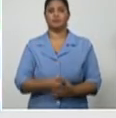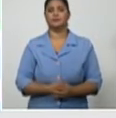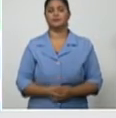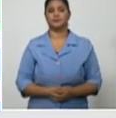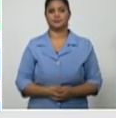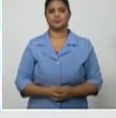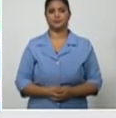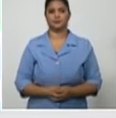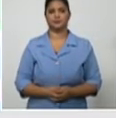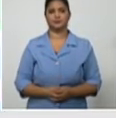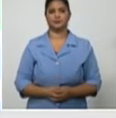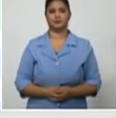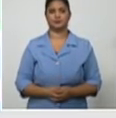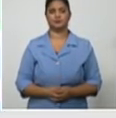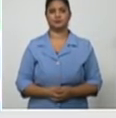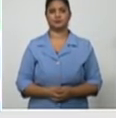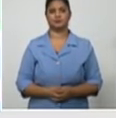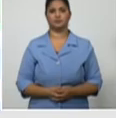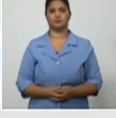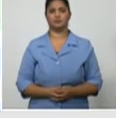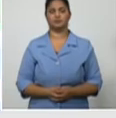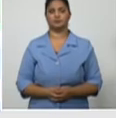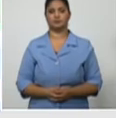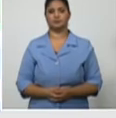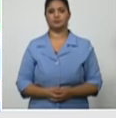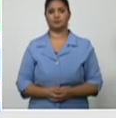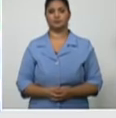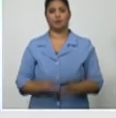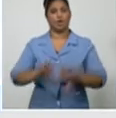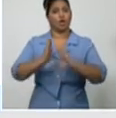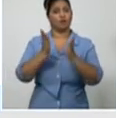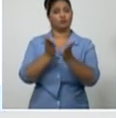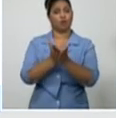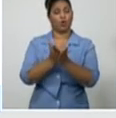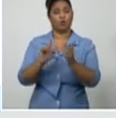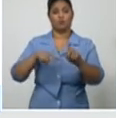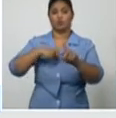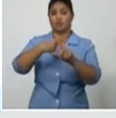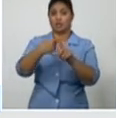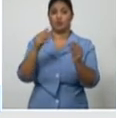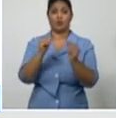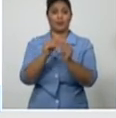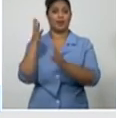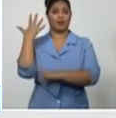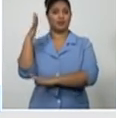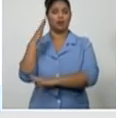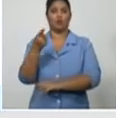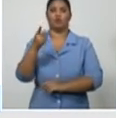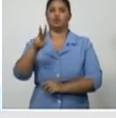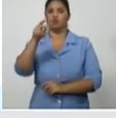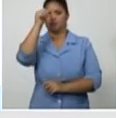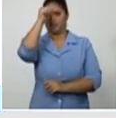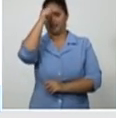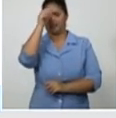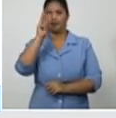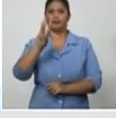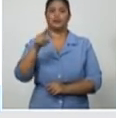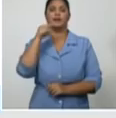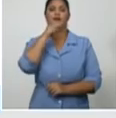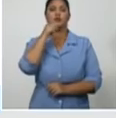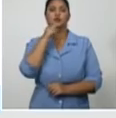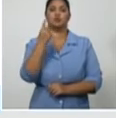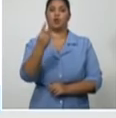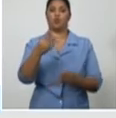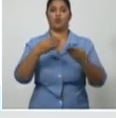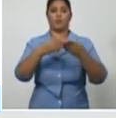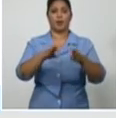de importados por países, los 18 casos, 12 de la India, 3 de Rusia, 1 de Panamá, igual